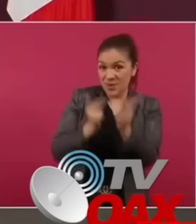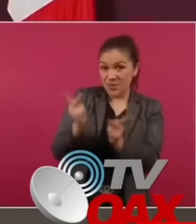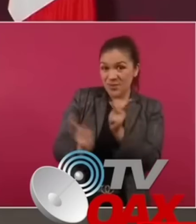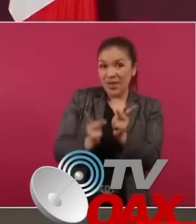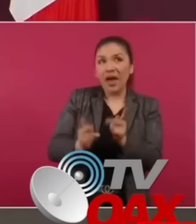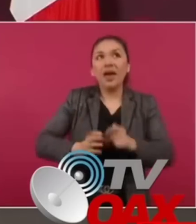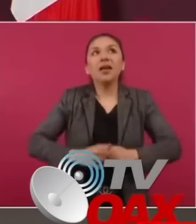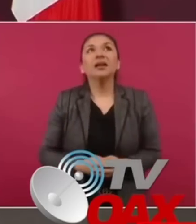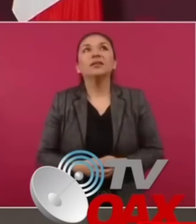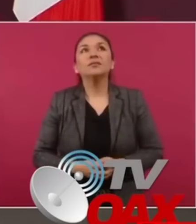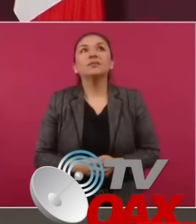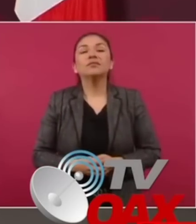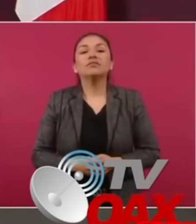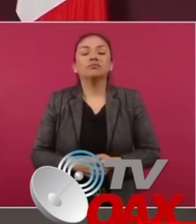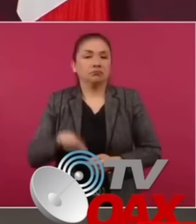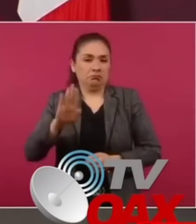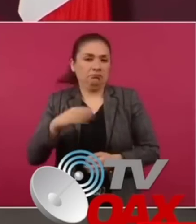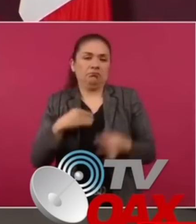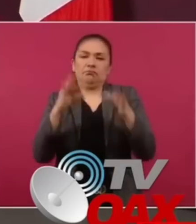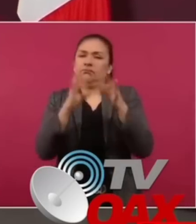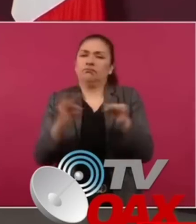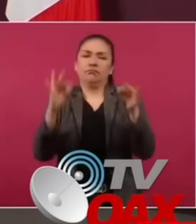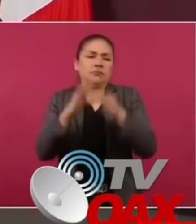que te lo digo de manera